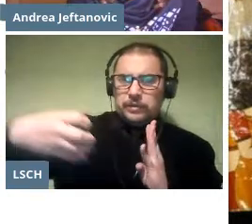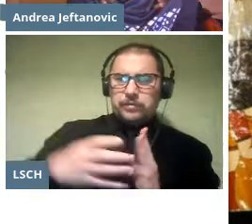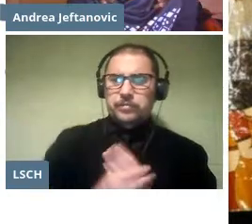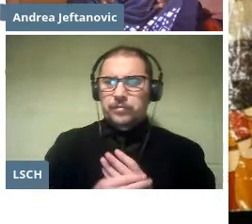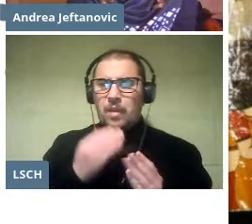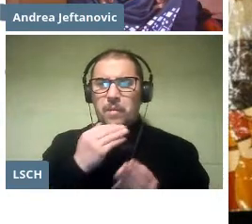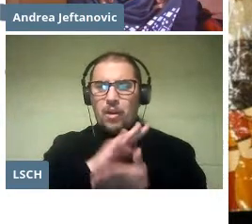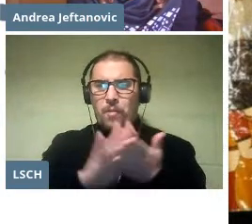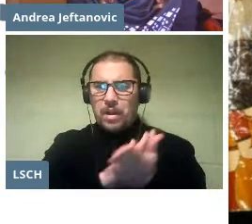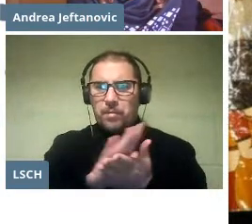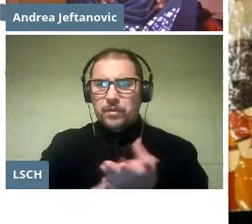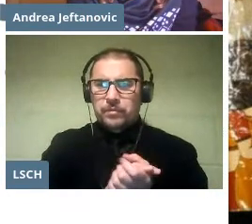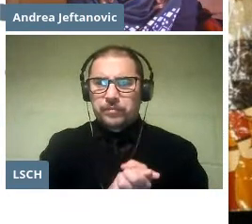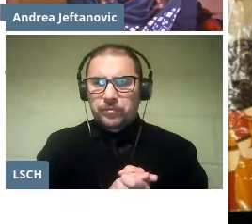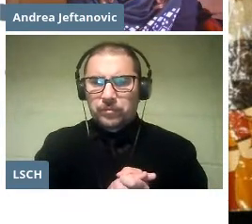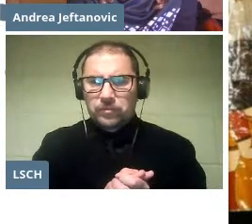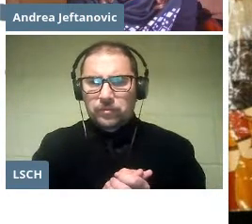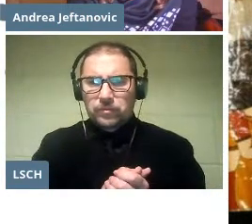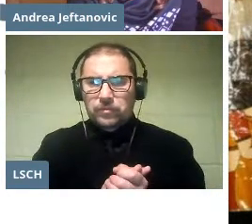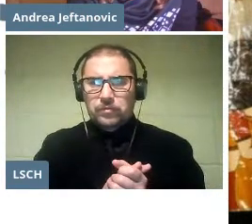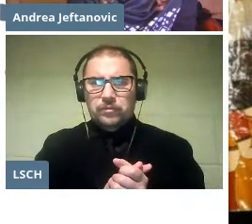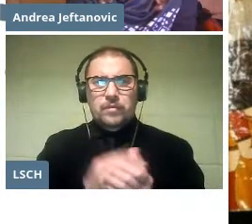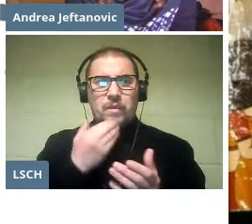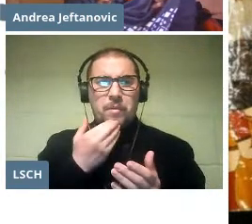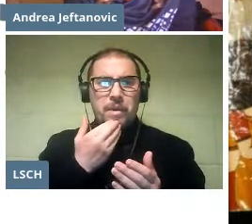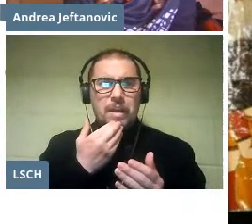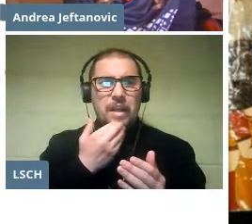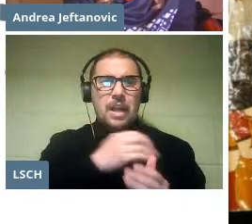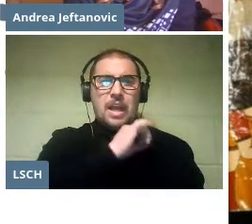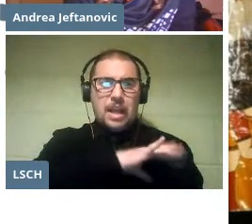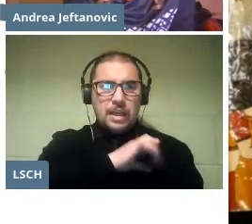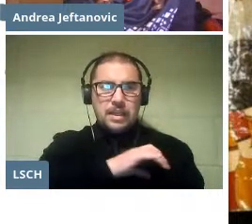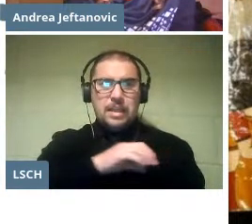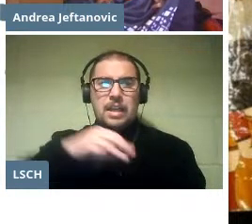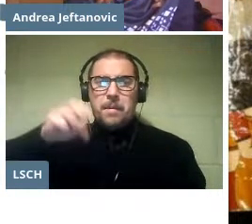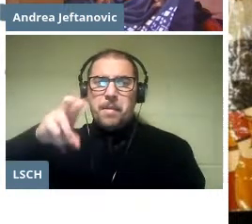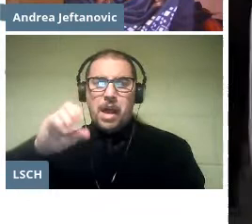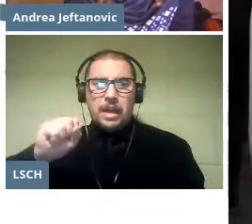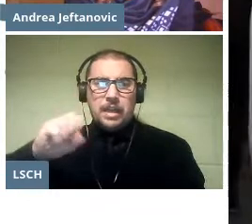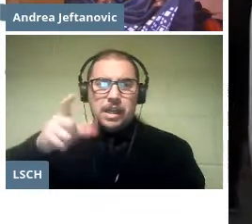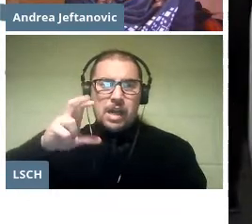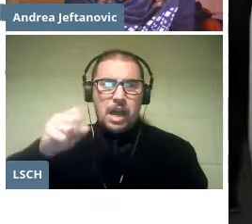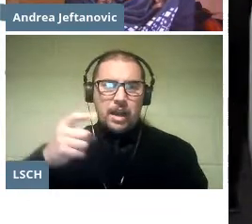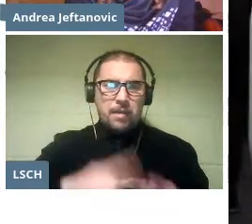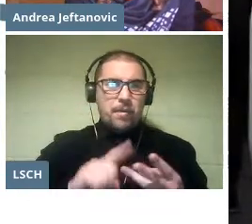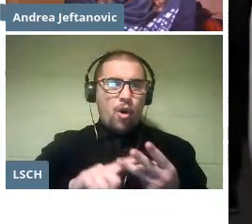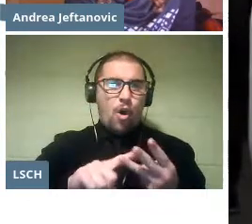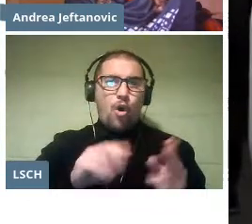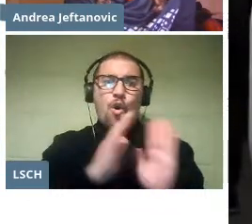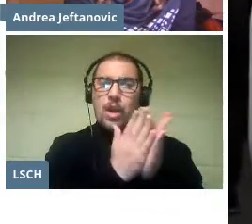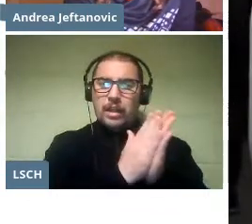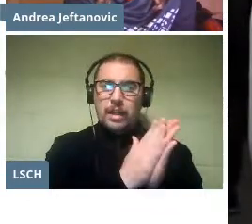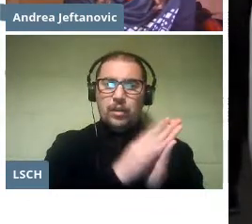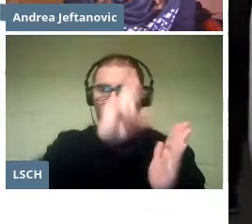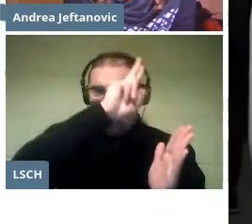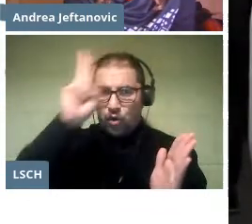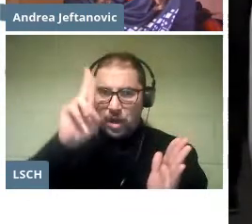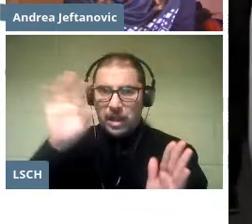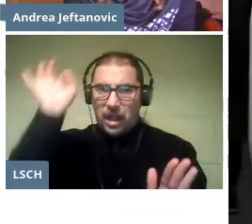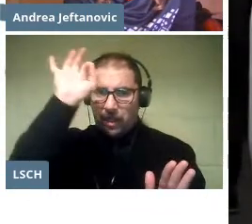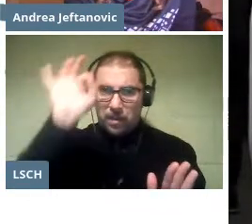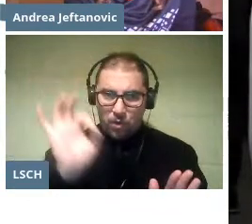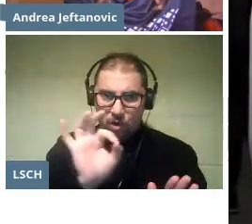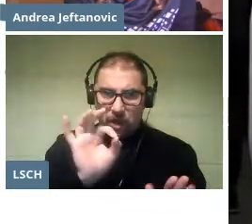de ejemplo, está el diario de mi residencia en Chile, de la inglesa María Graham, o el texto Coronada de Moscas, de la